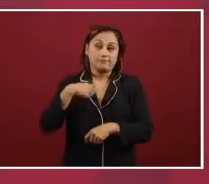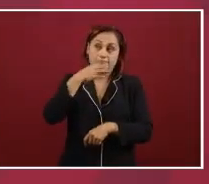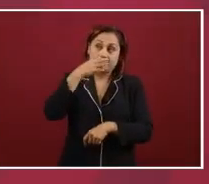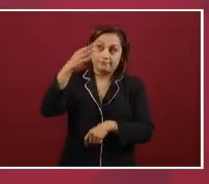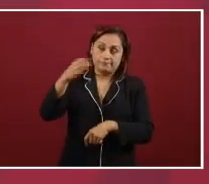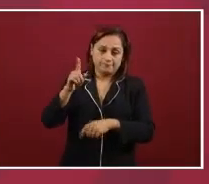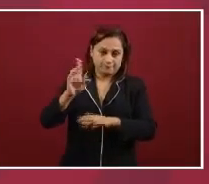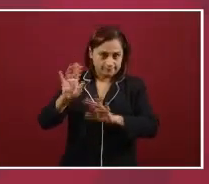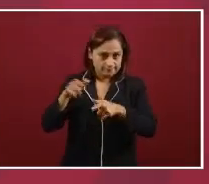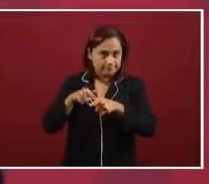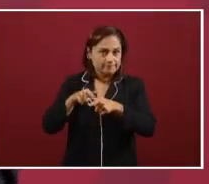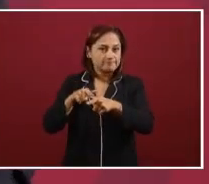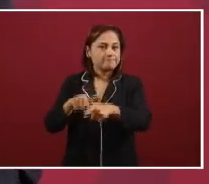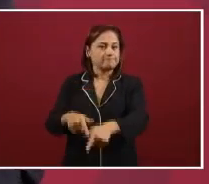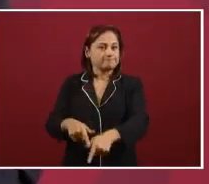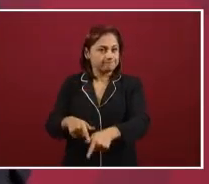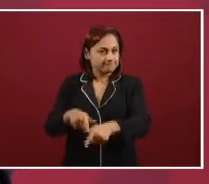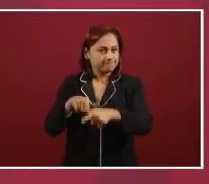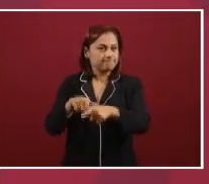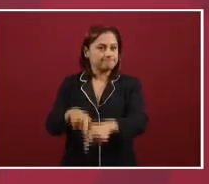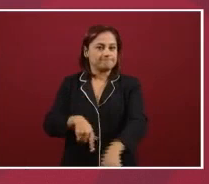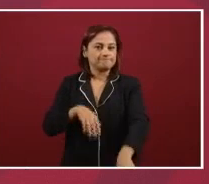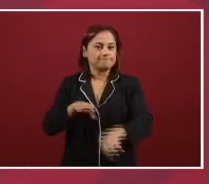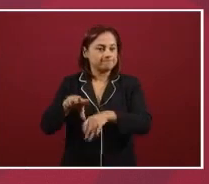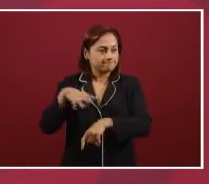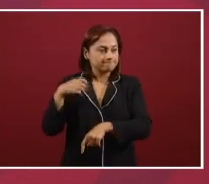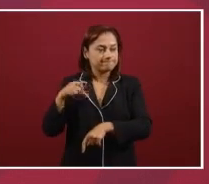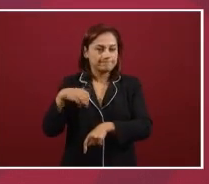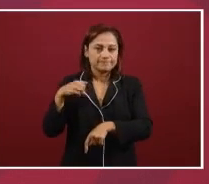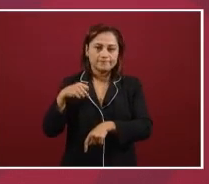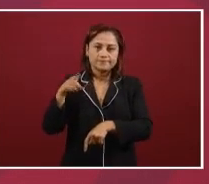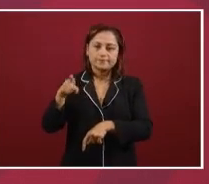sigan aplicando como lo están haciendo, repetir eso.